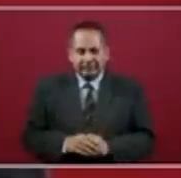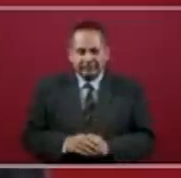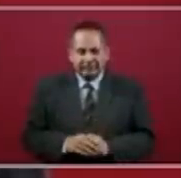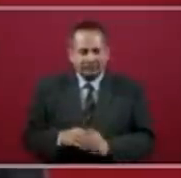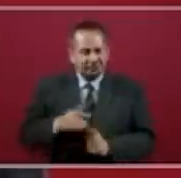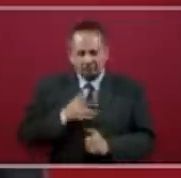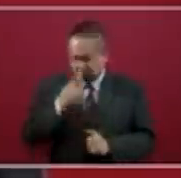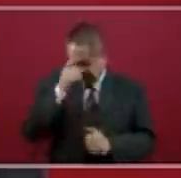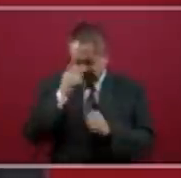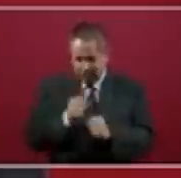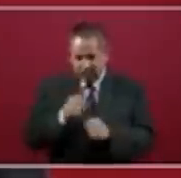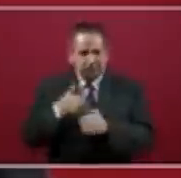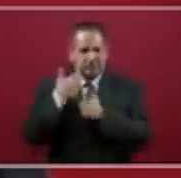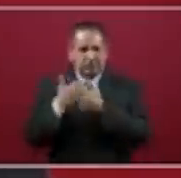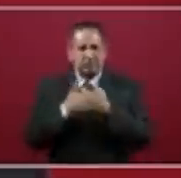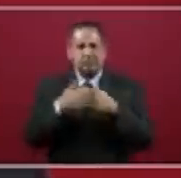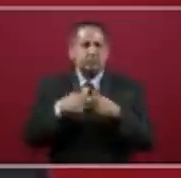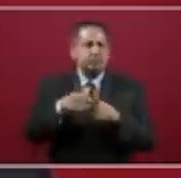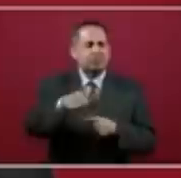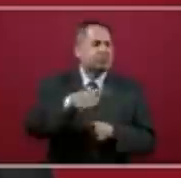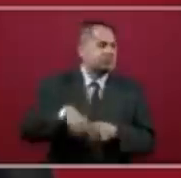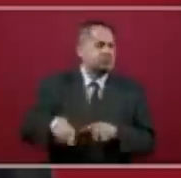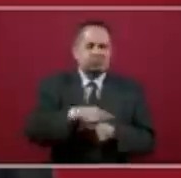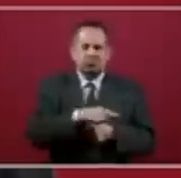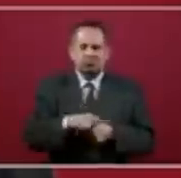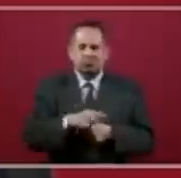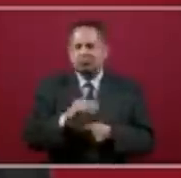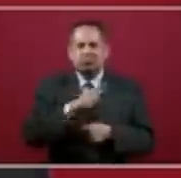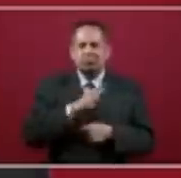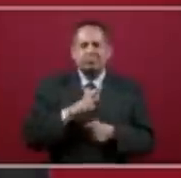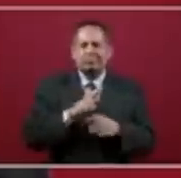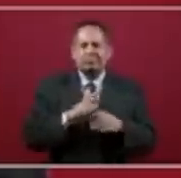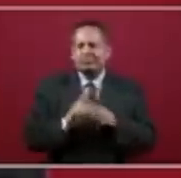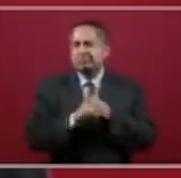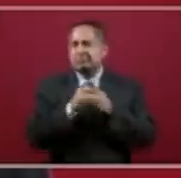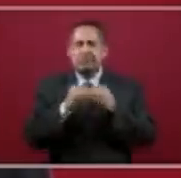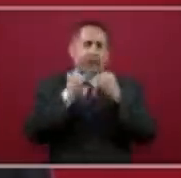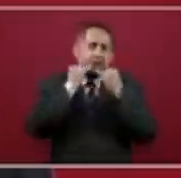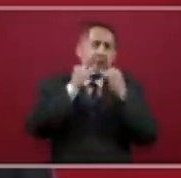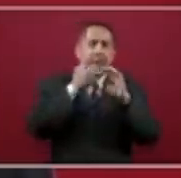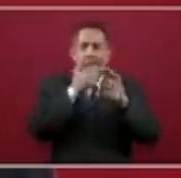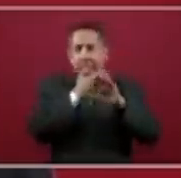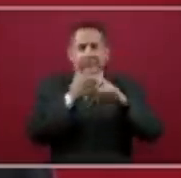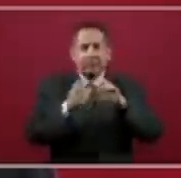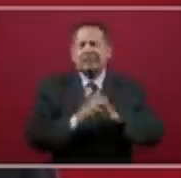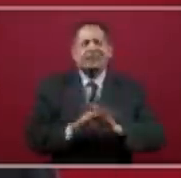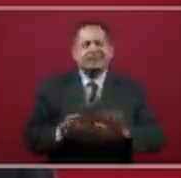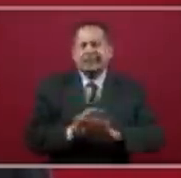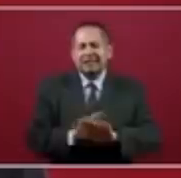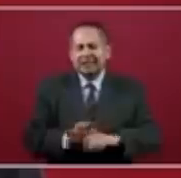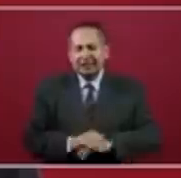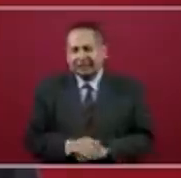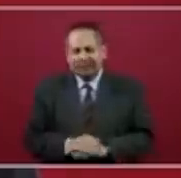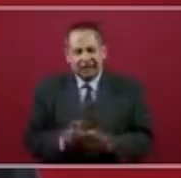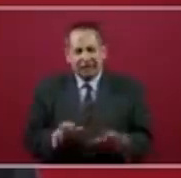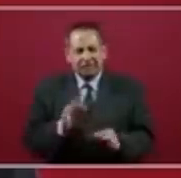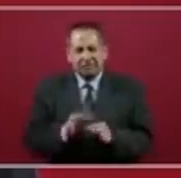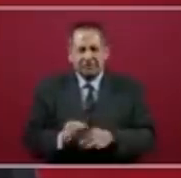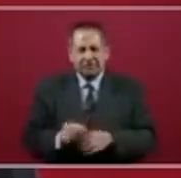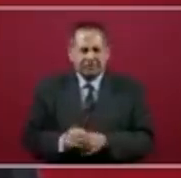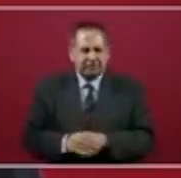estoy seguro que en los actos no van a haber estas expresiones,